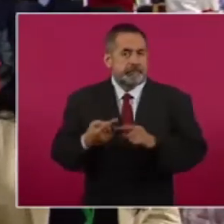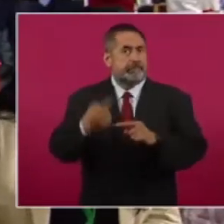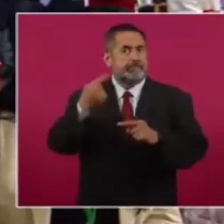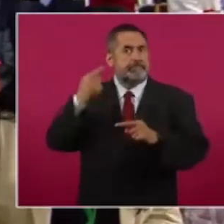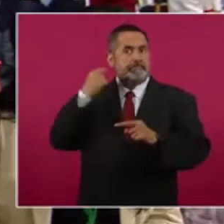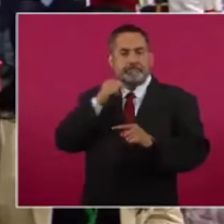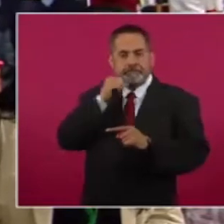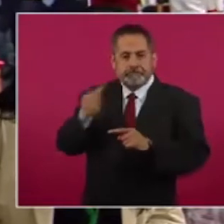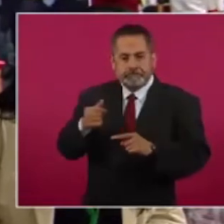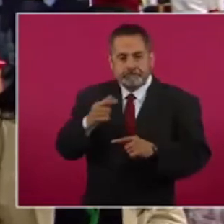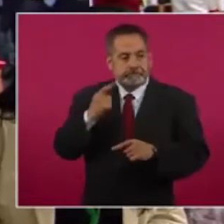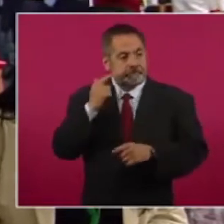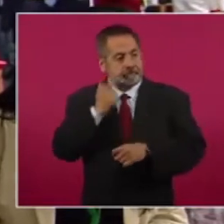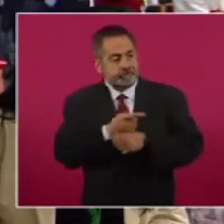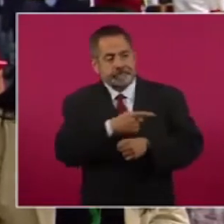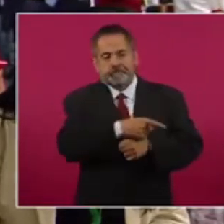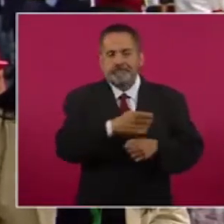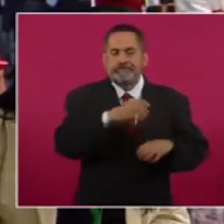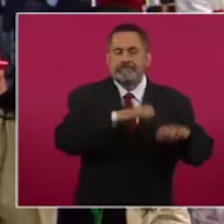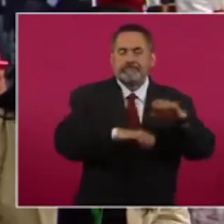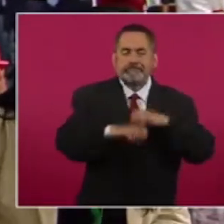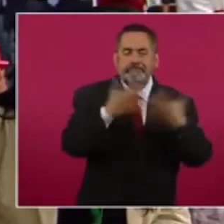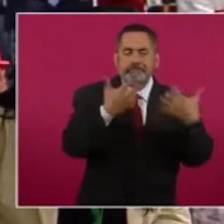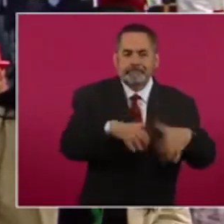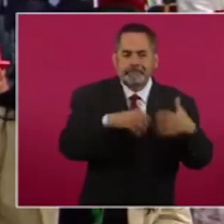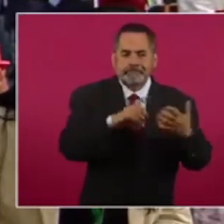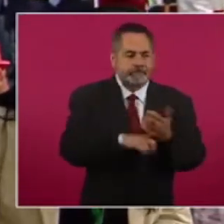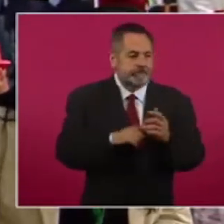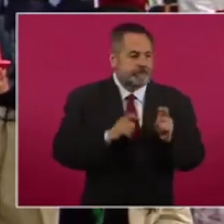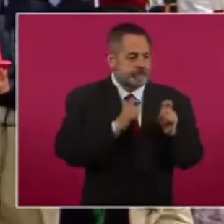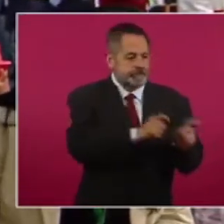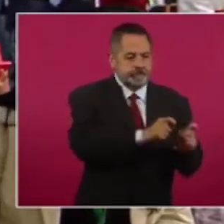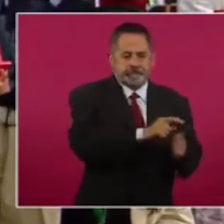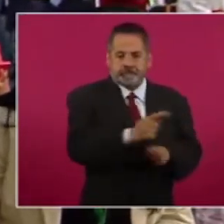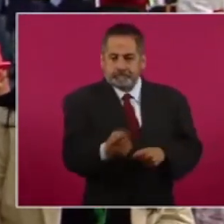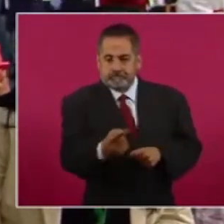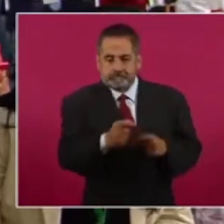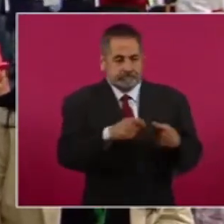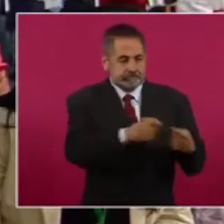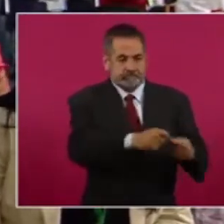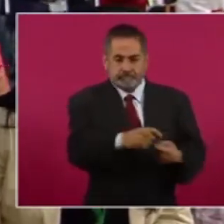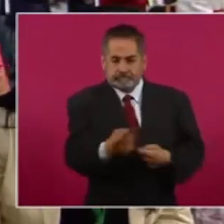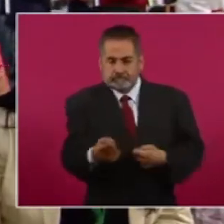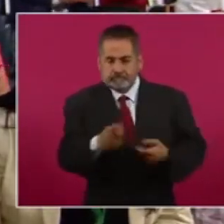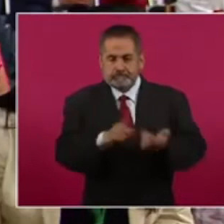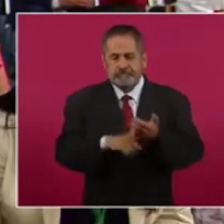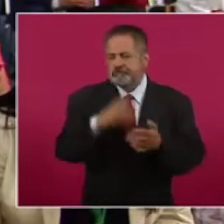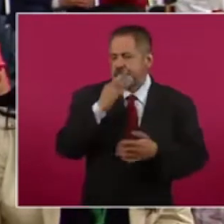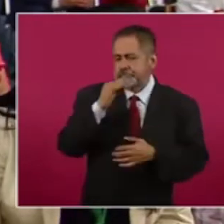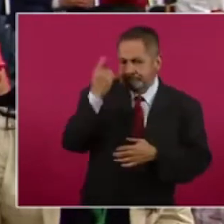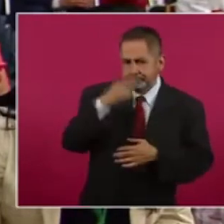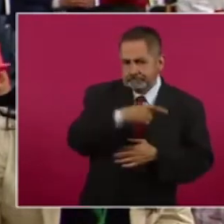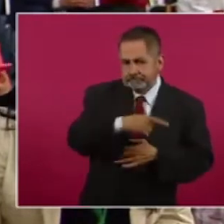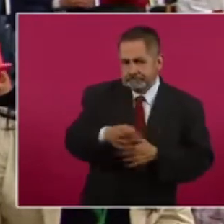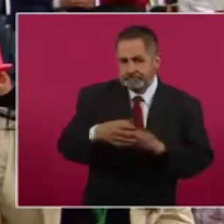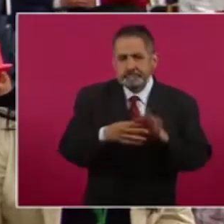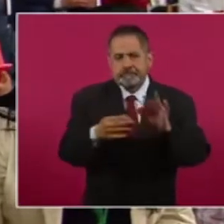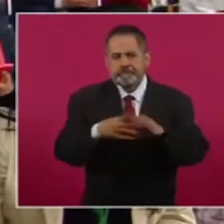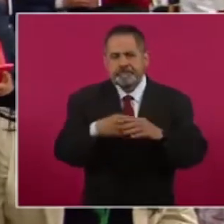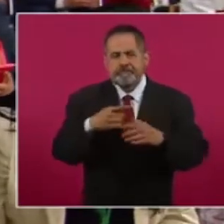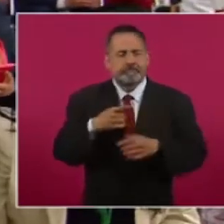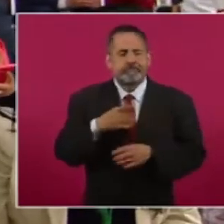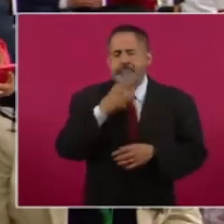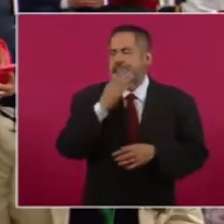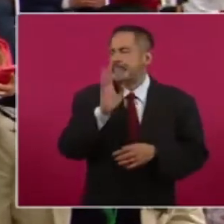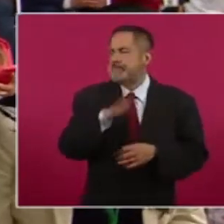cuando sabíamos que era una empresa privada de outsourcing, que era relativamente sencillo levantar actas